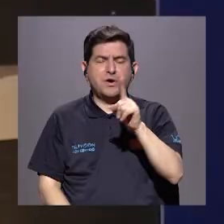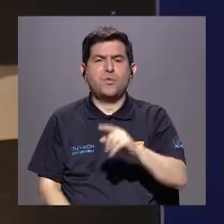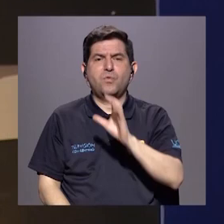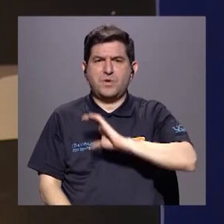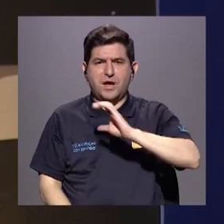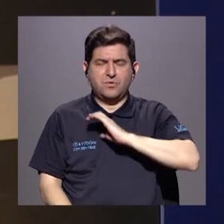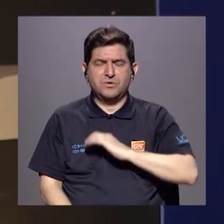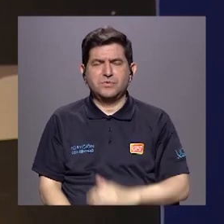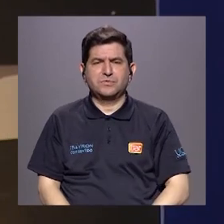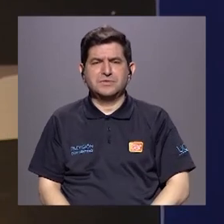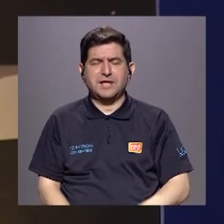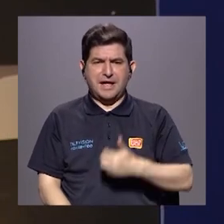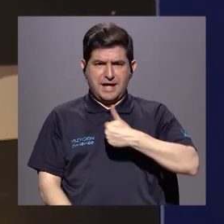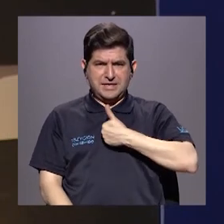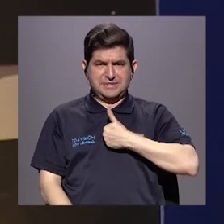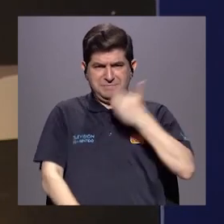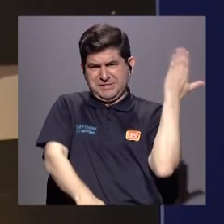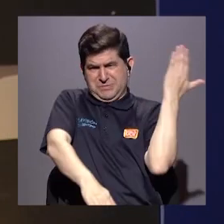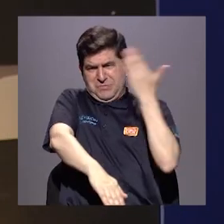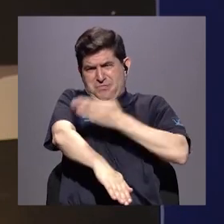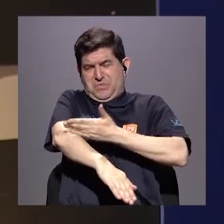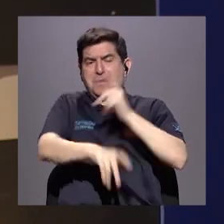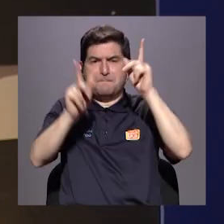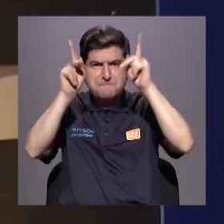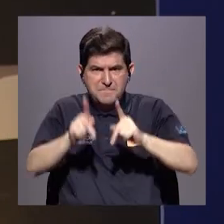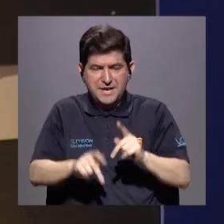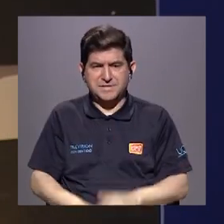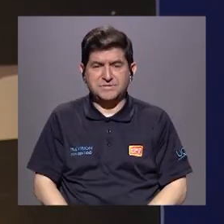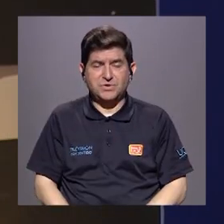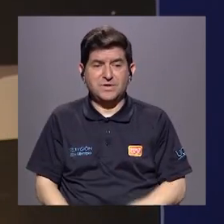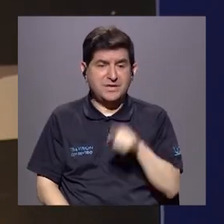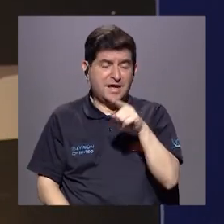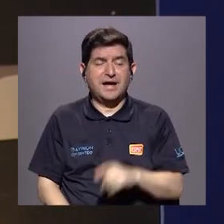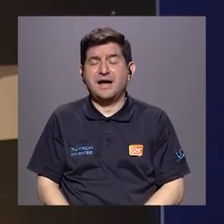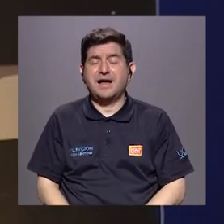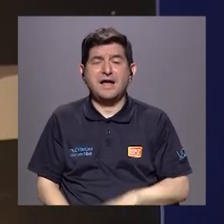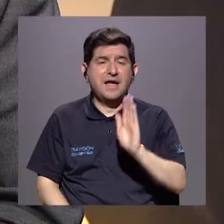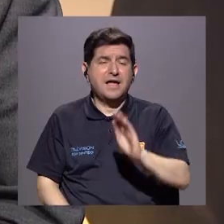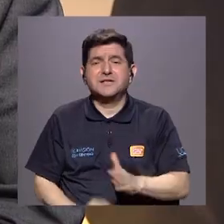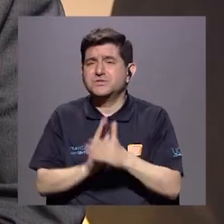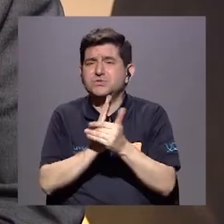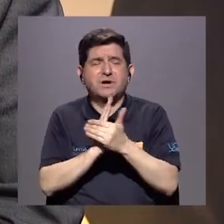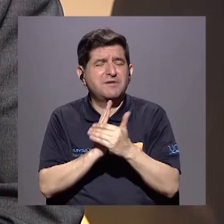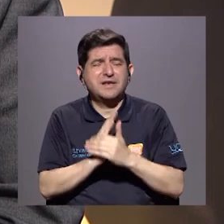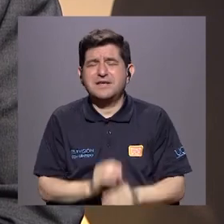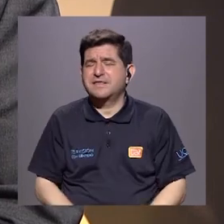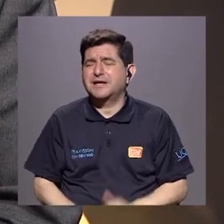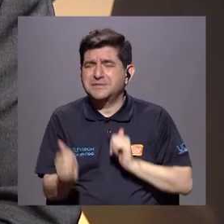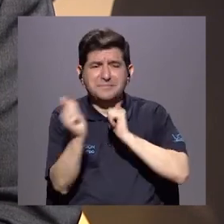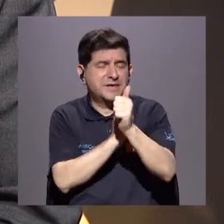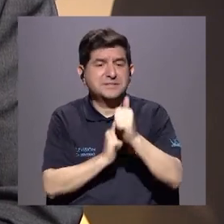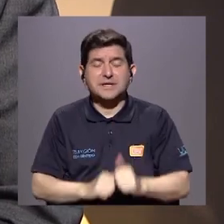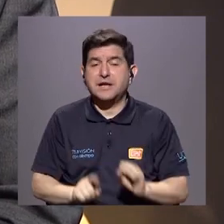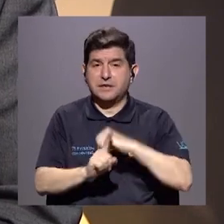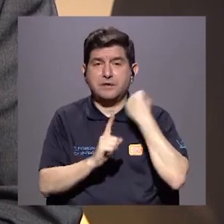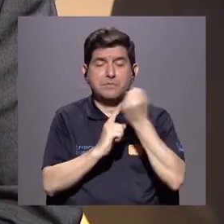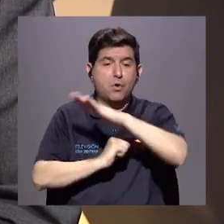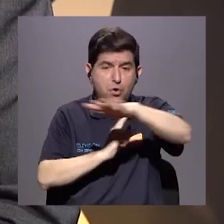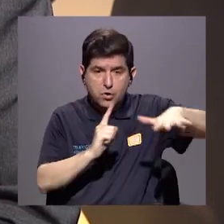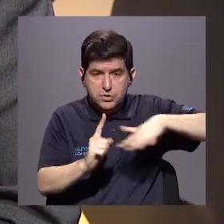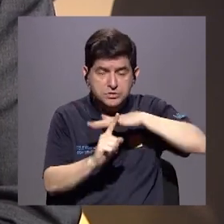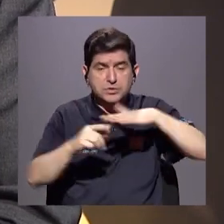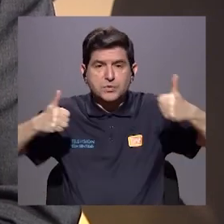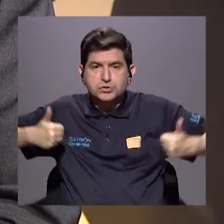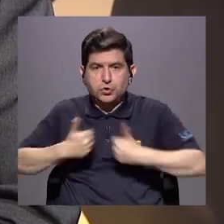autolesiva como tal de una persona que obviamente fue superada en sus recursos frente a situaciones ambientales que le